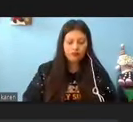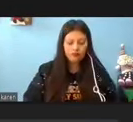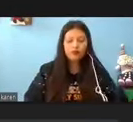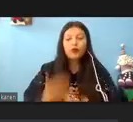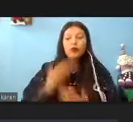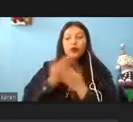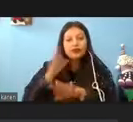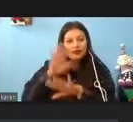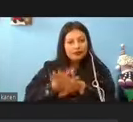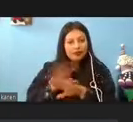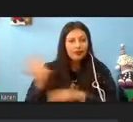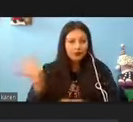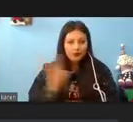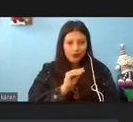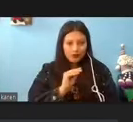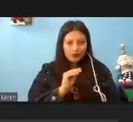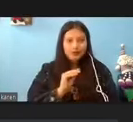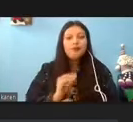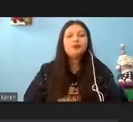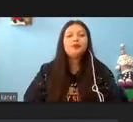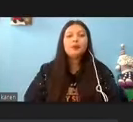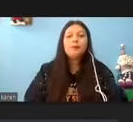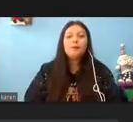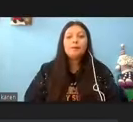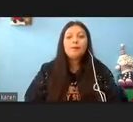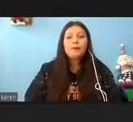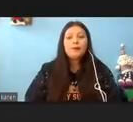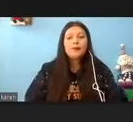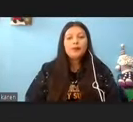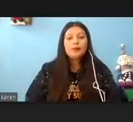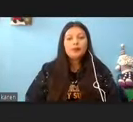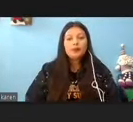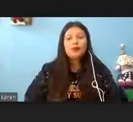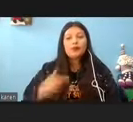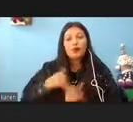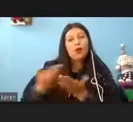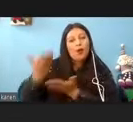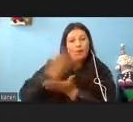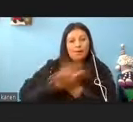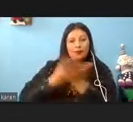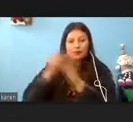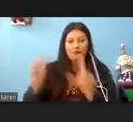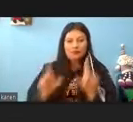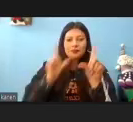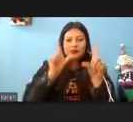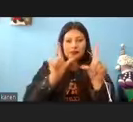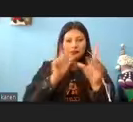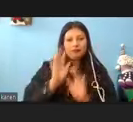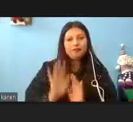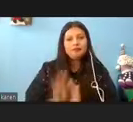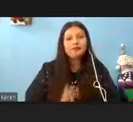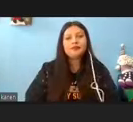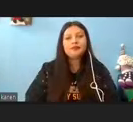Buenas tardes a todos y todas. Si me permiten, voy a compartir pantalla.